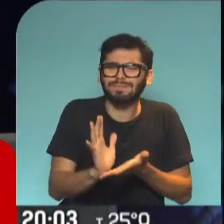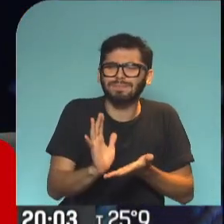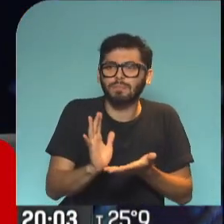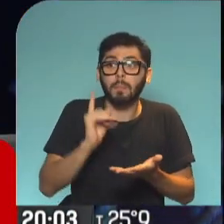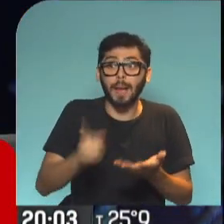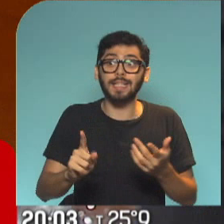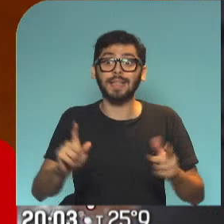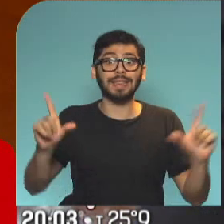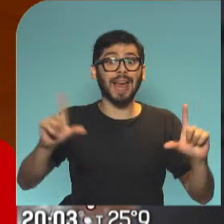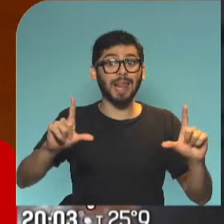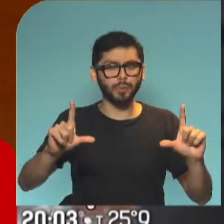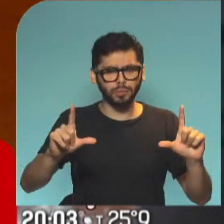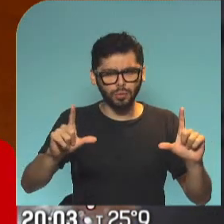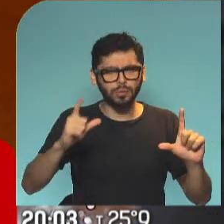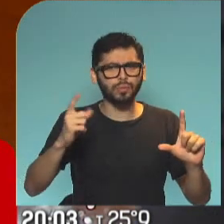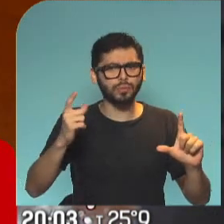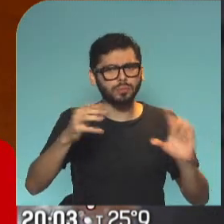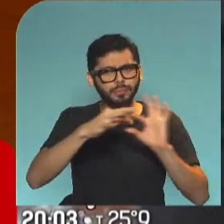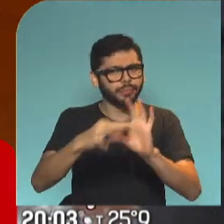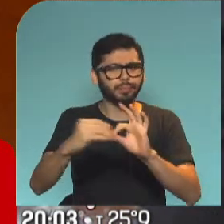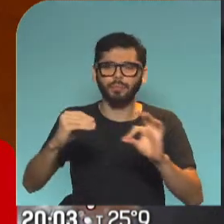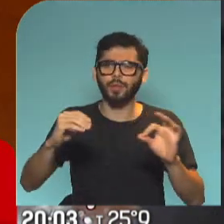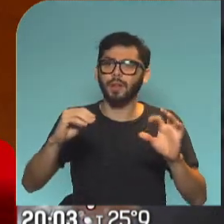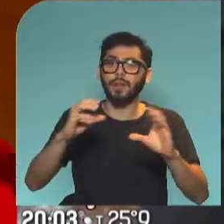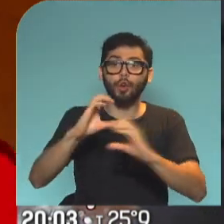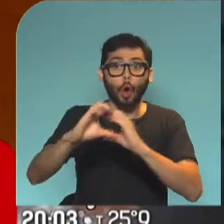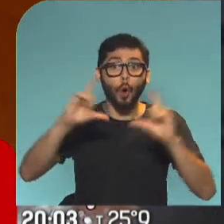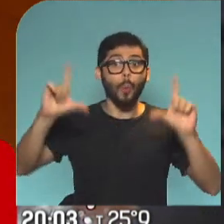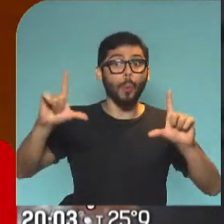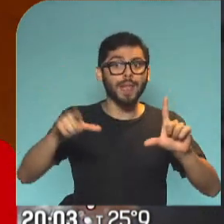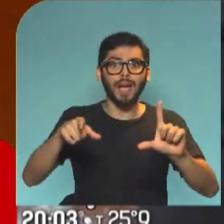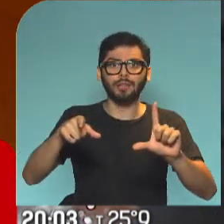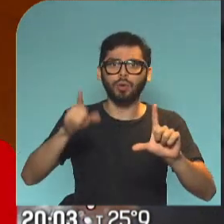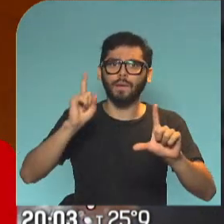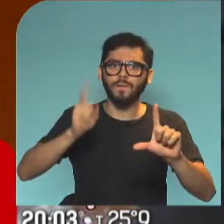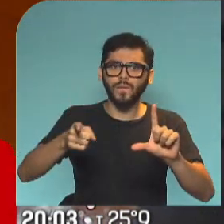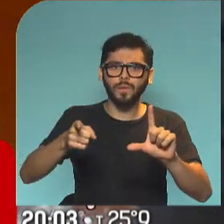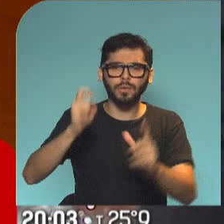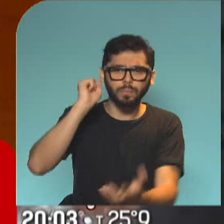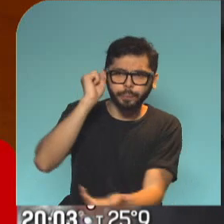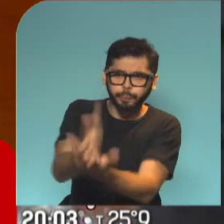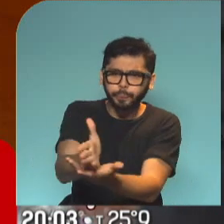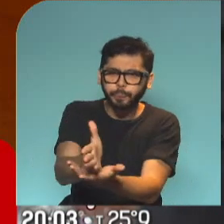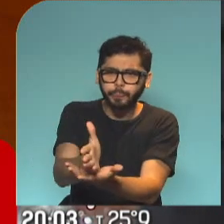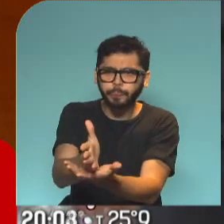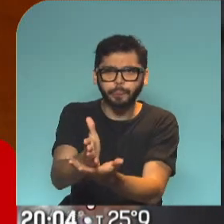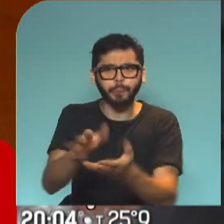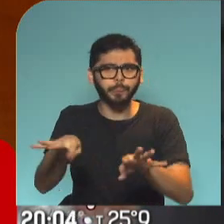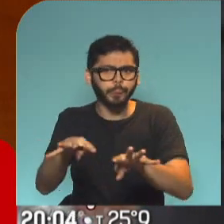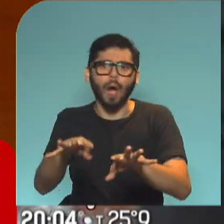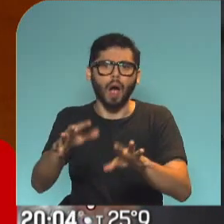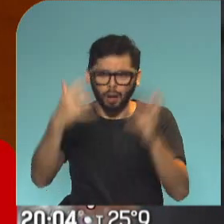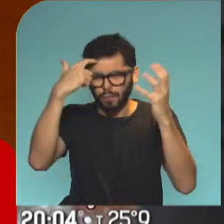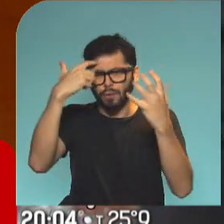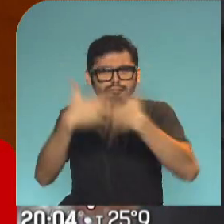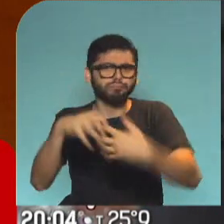analizar porque a través de algunos medios se logra una condena social antes que la sentencia judicial y este fuego que